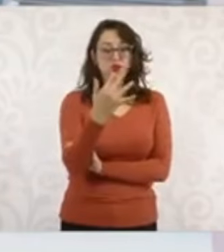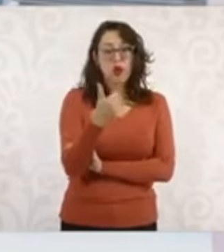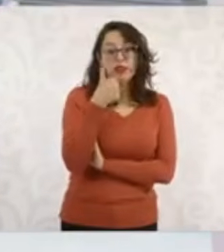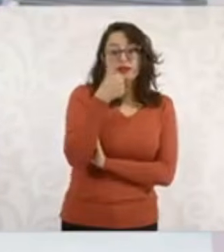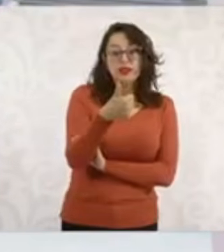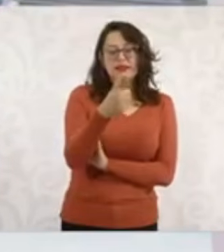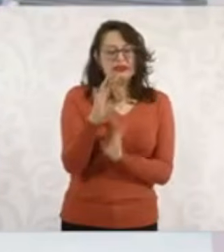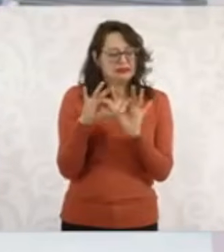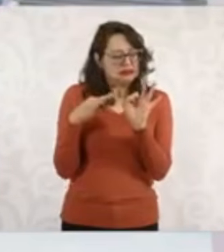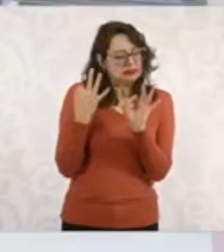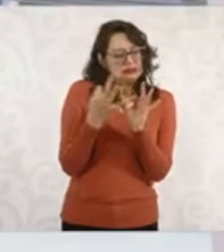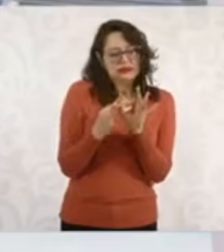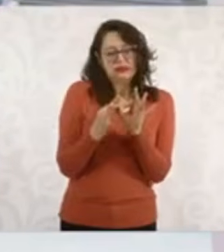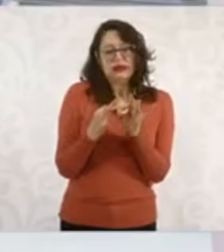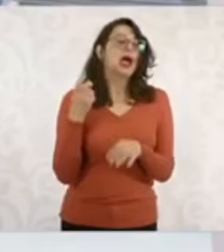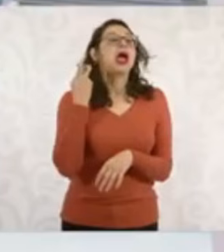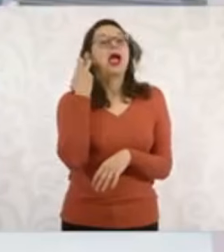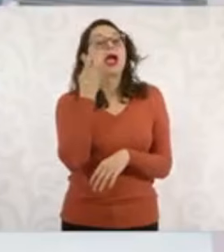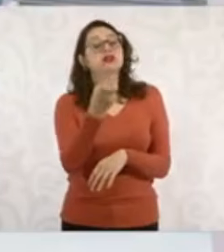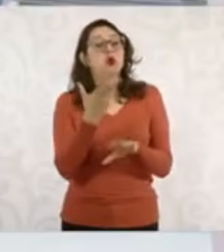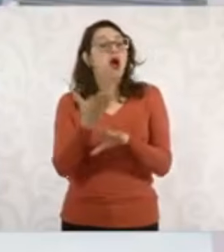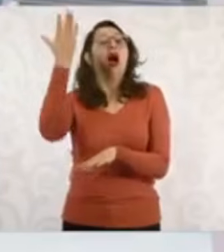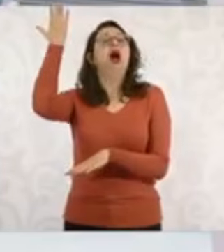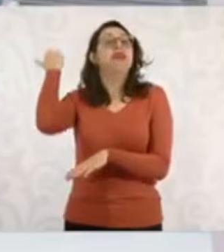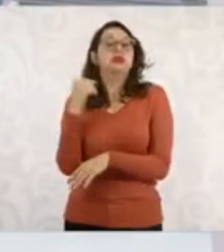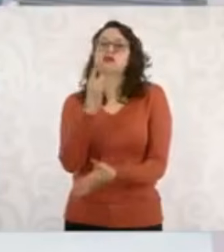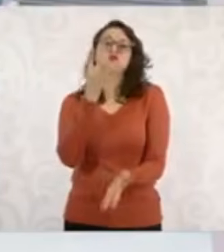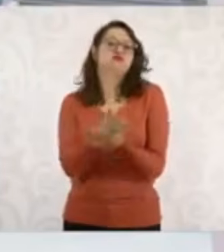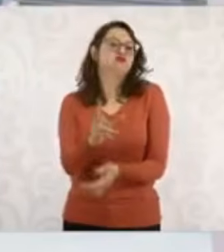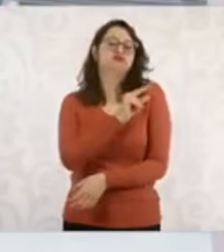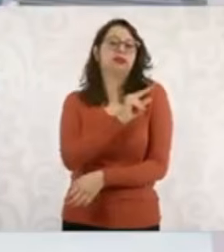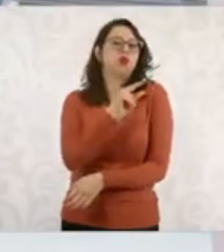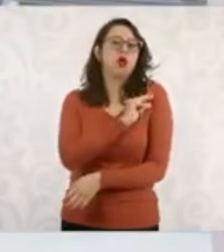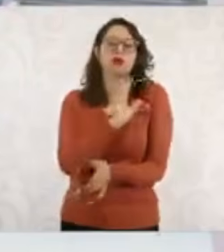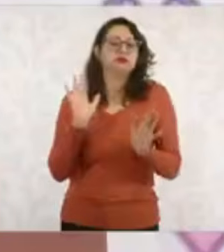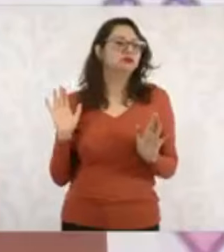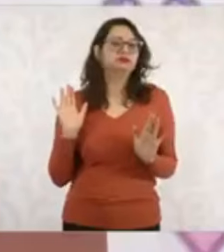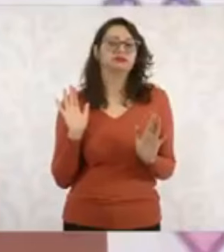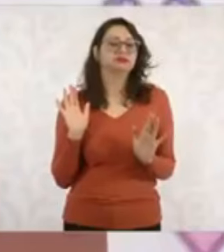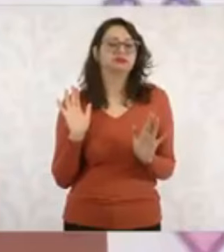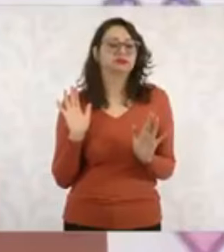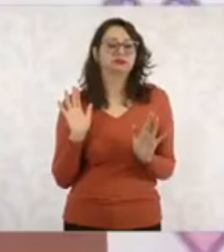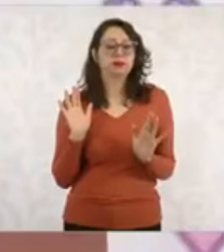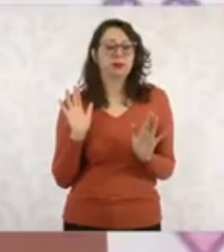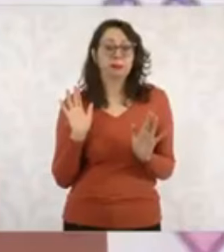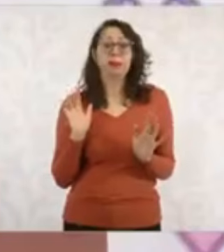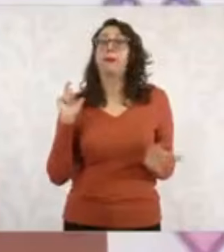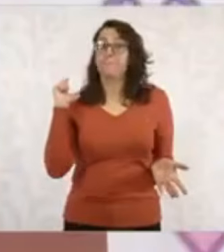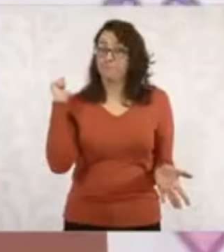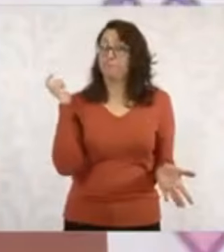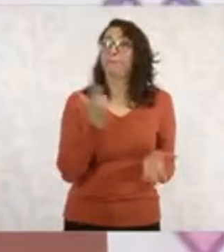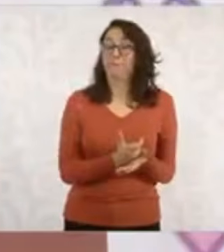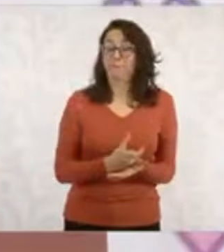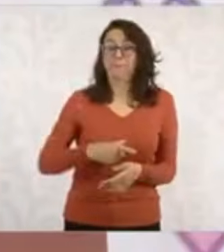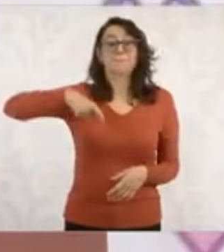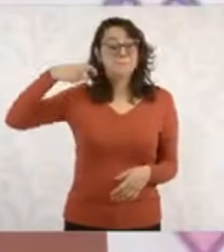equipos solamente podían acceder los que iban a un hospital privado, con el costo que